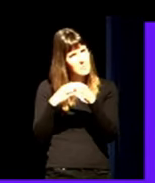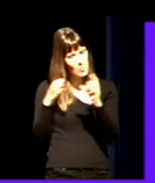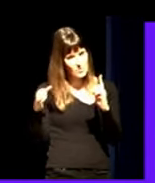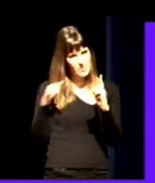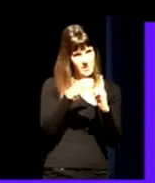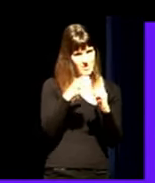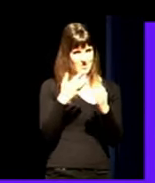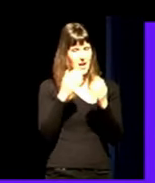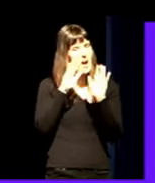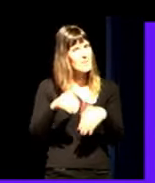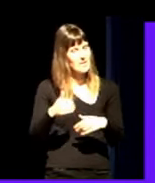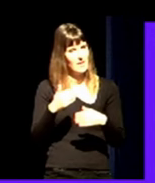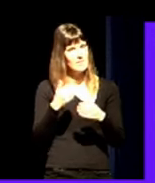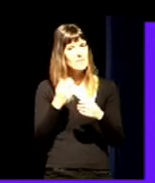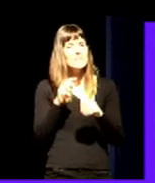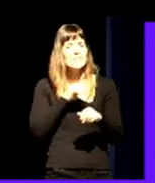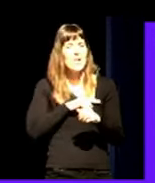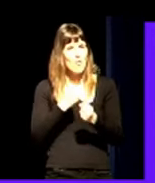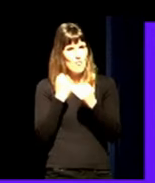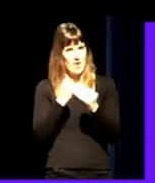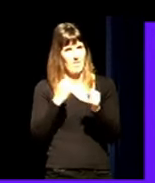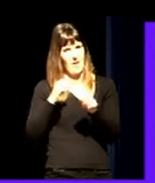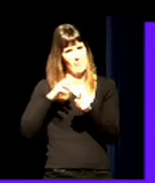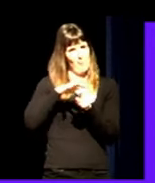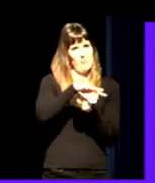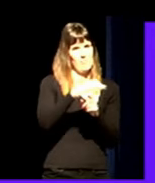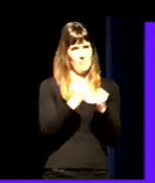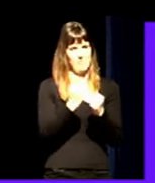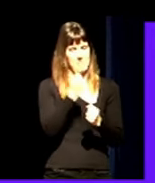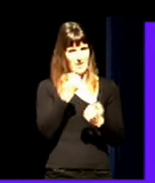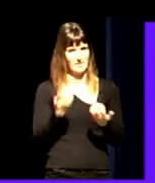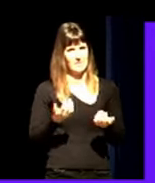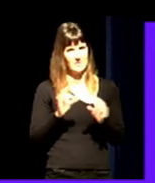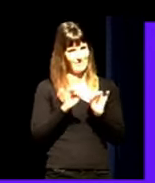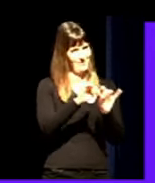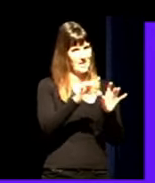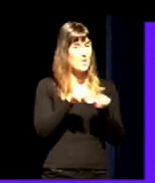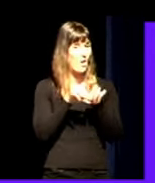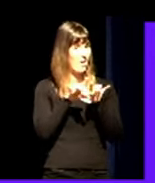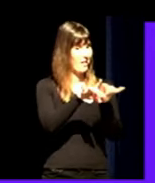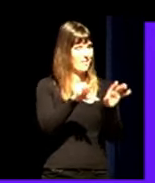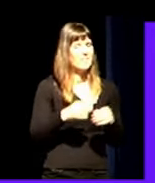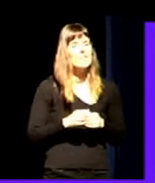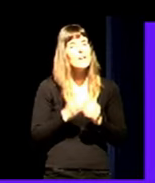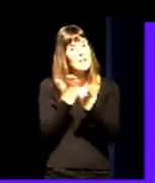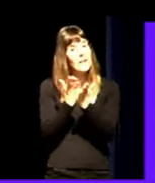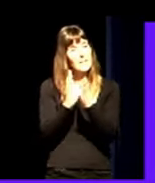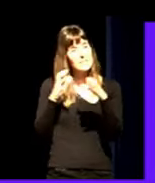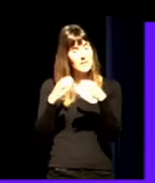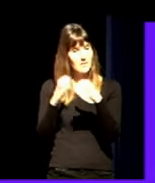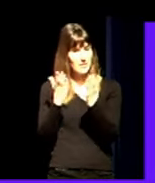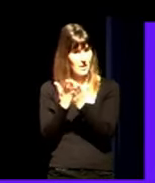que por lo tanto, la transmisión de fuerza es mucho mayor. Por parte del equipo aula, del aula, también más respeto y más